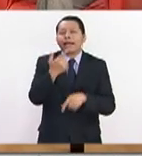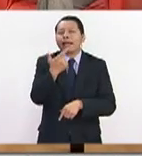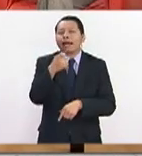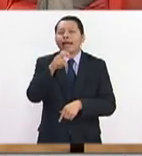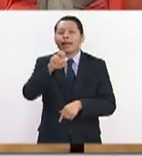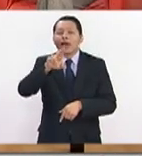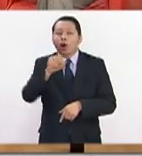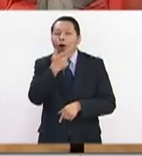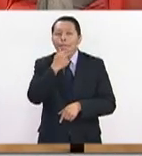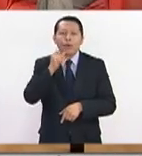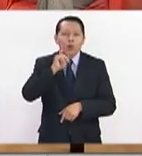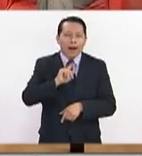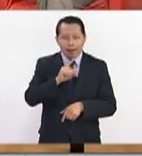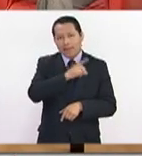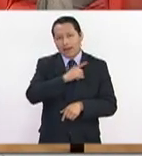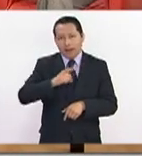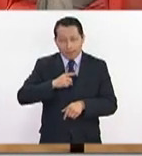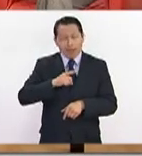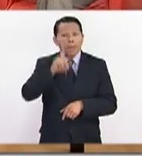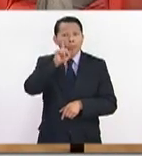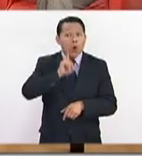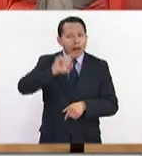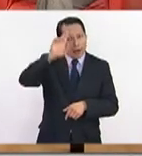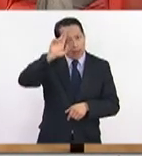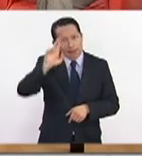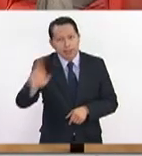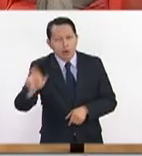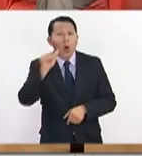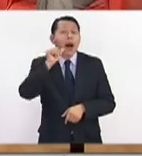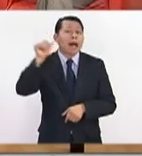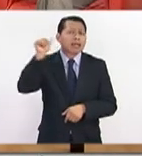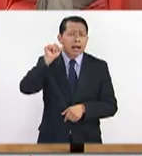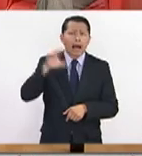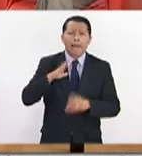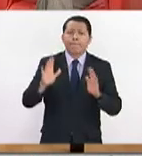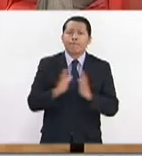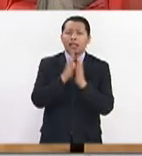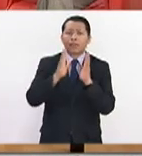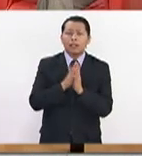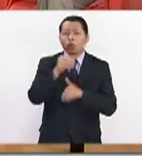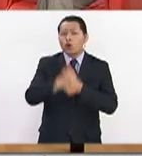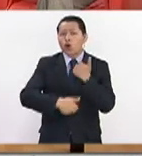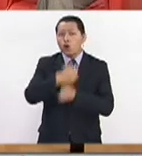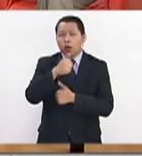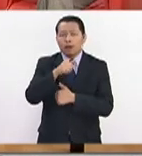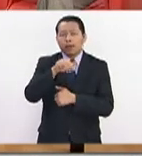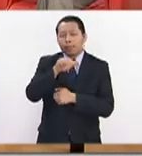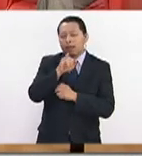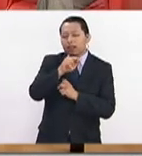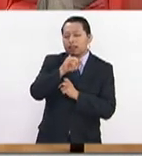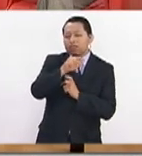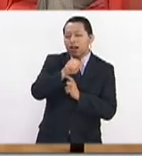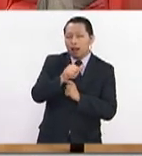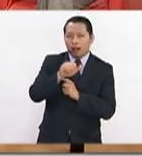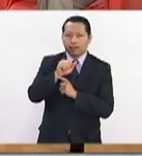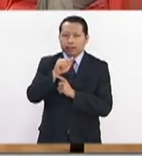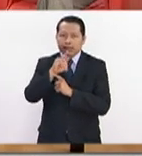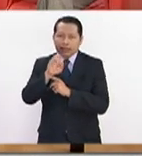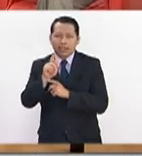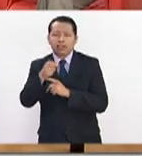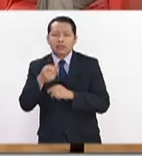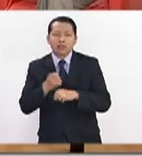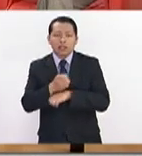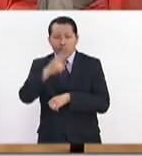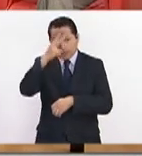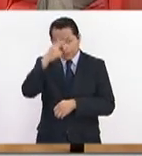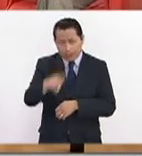el respeto hacia las jóvenes. El día de ayer tuvimos participación en un concurso que es Mini Baja SAE, que se desarrolló en el